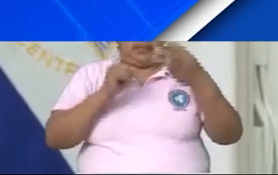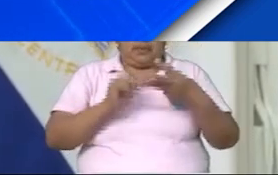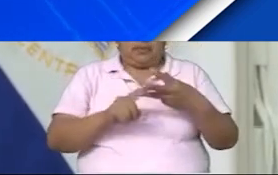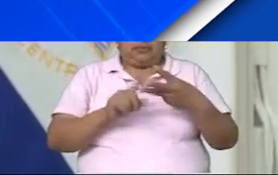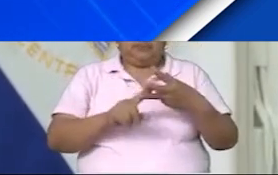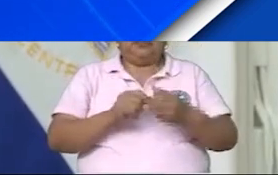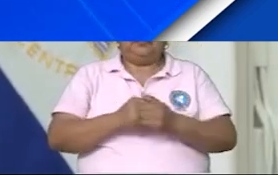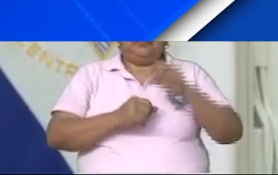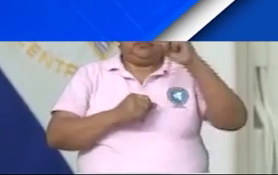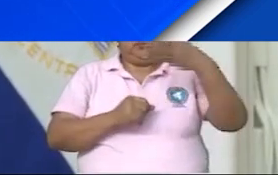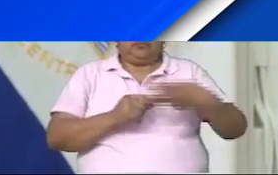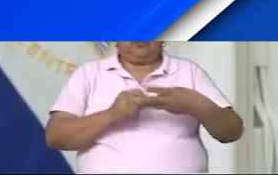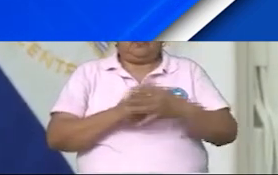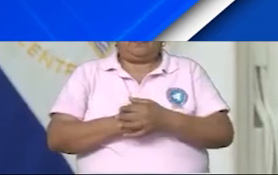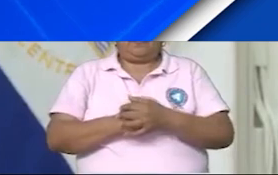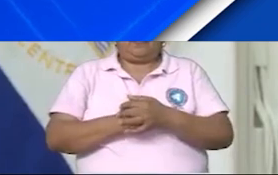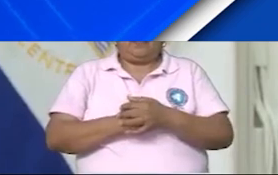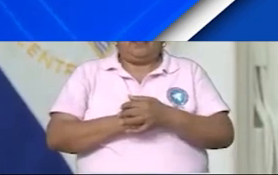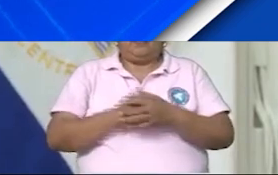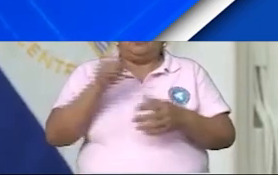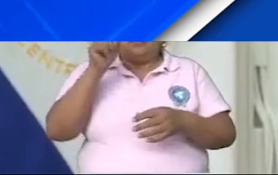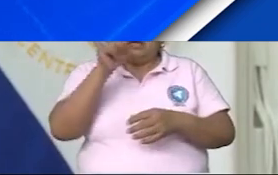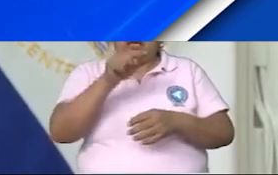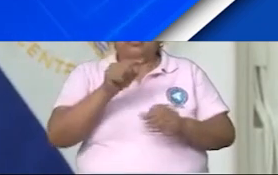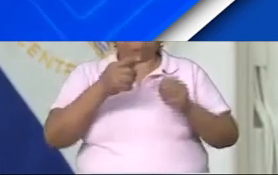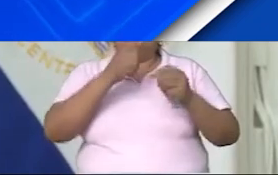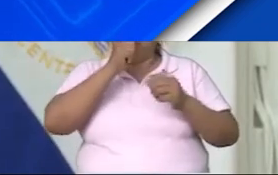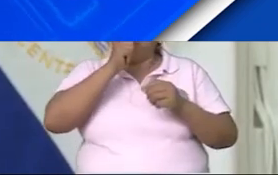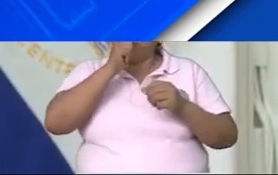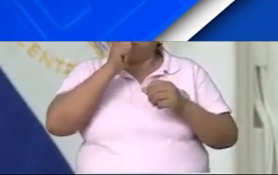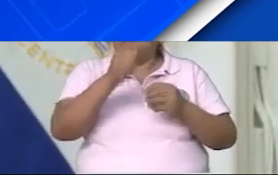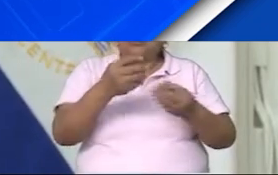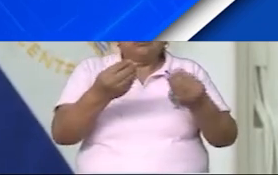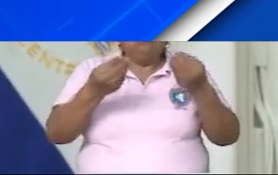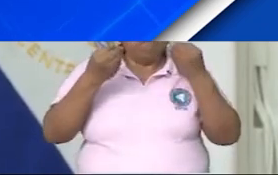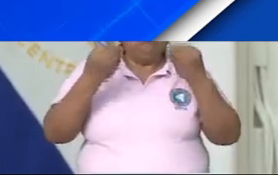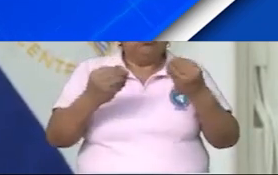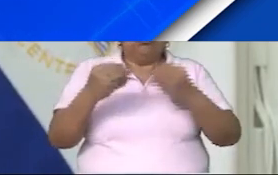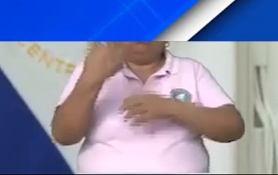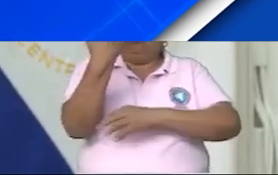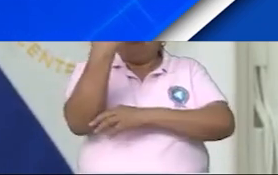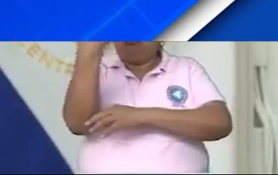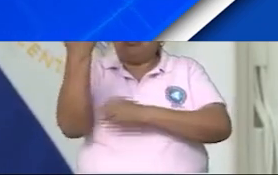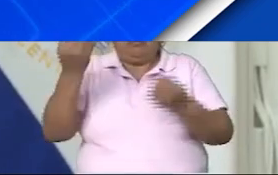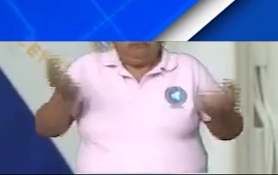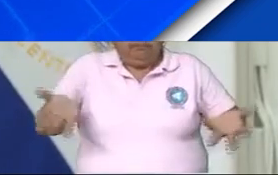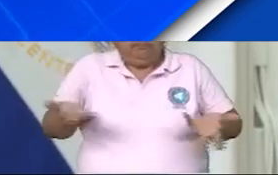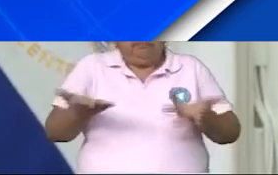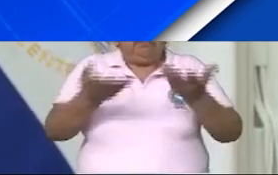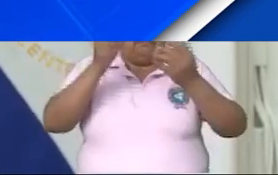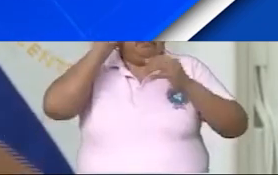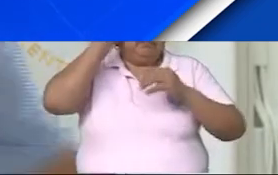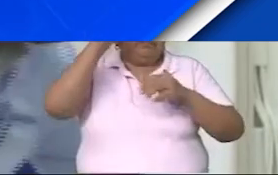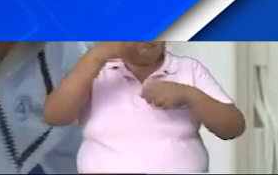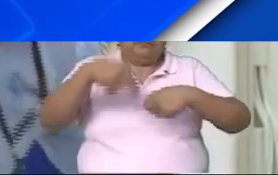Tercero, que fue destacada ambientalista y promotor del turismo